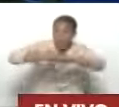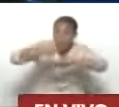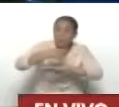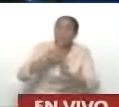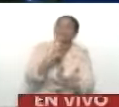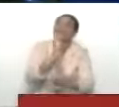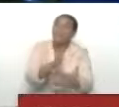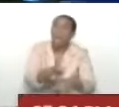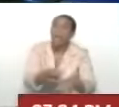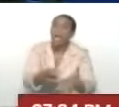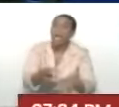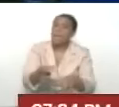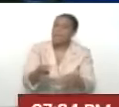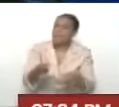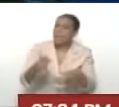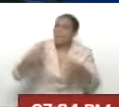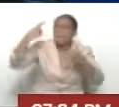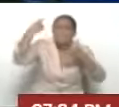de la